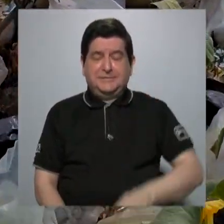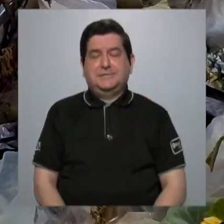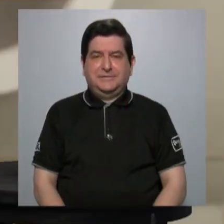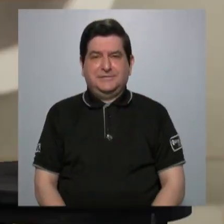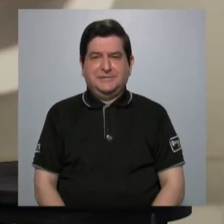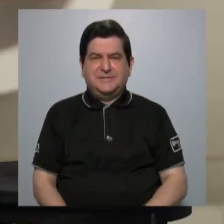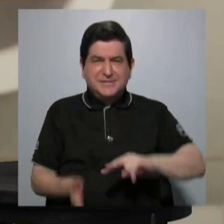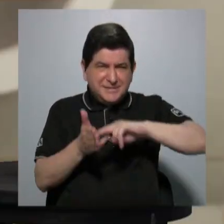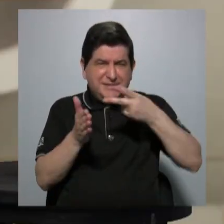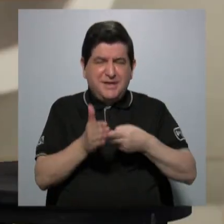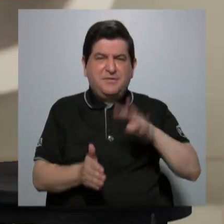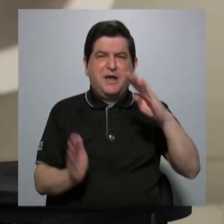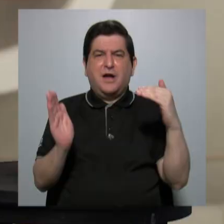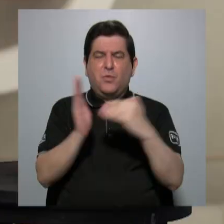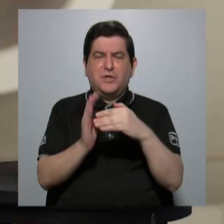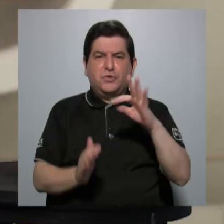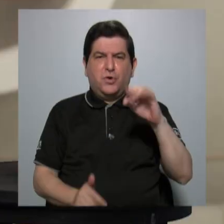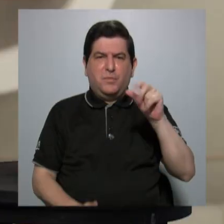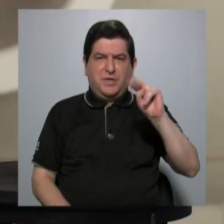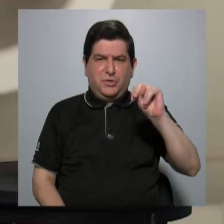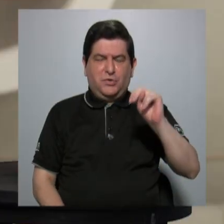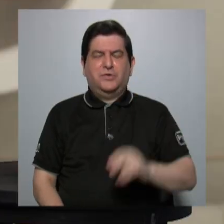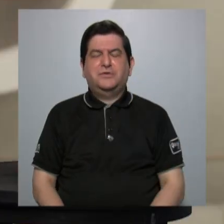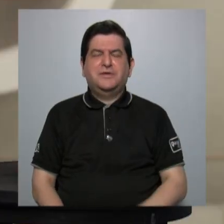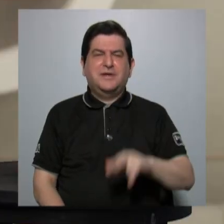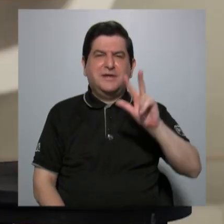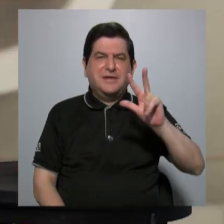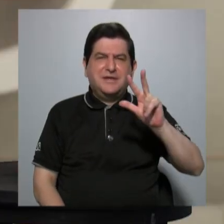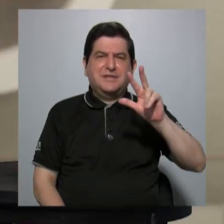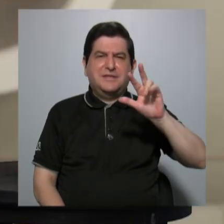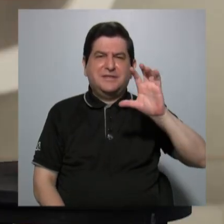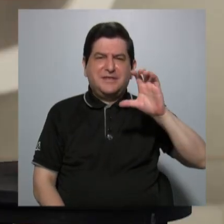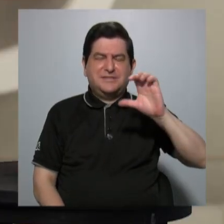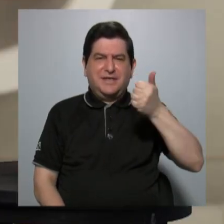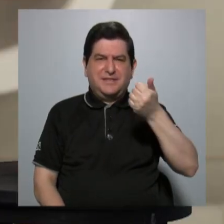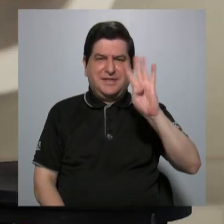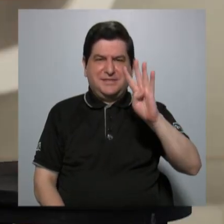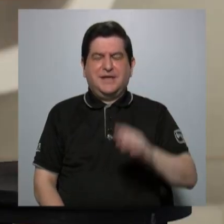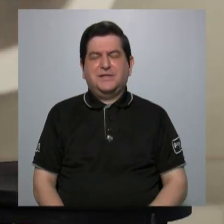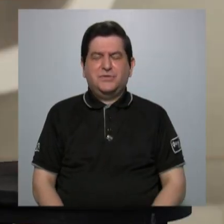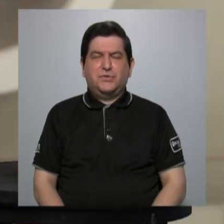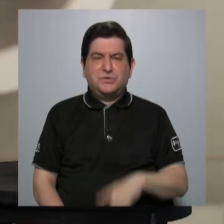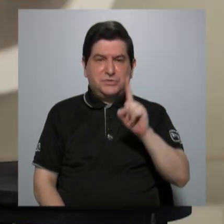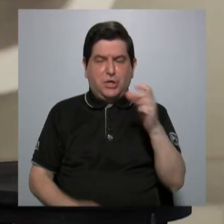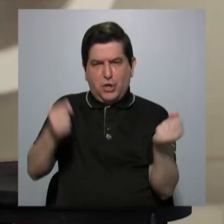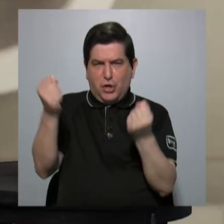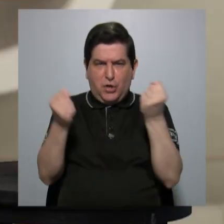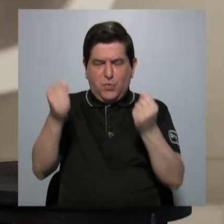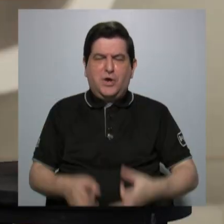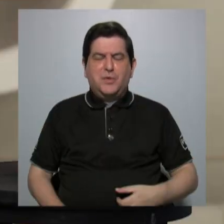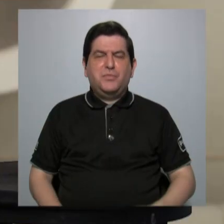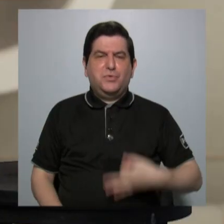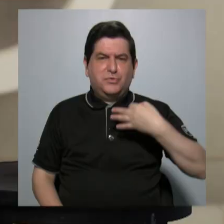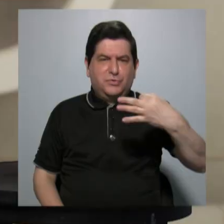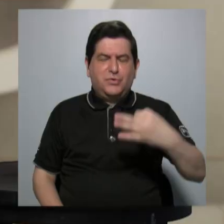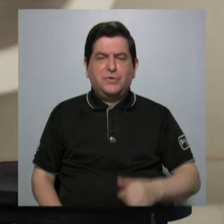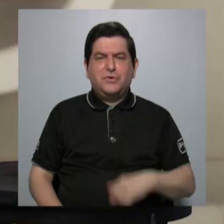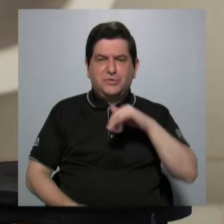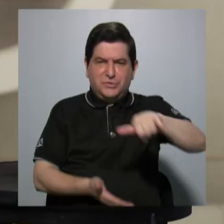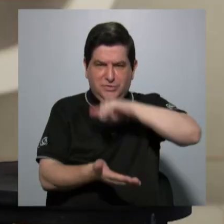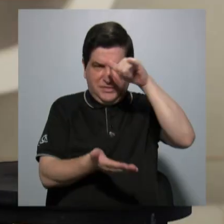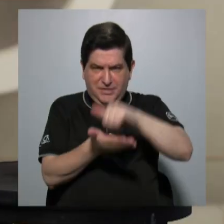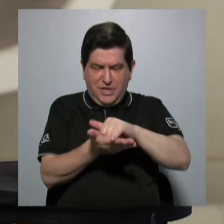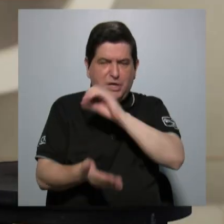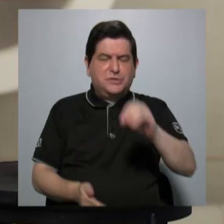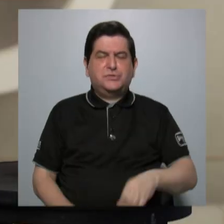ha vertido, hablamos de 4.000 toneladas, entre 14 toneladas que le cabe a un camión de estos que circulan todos los días por San José